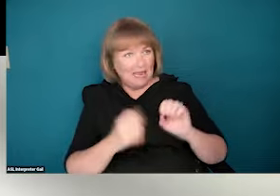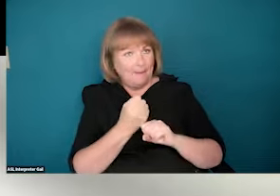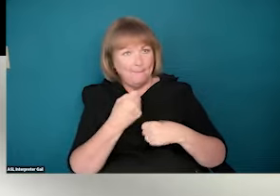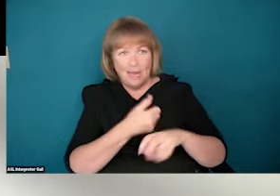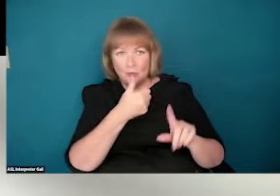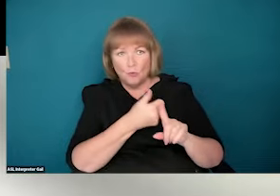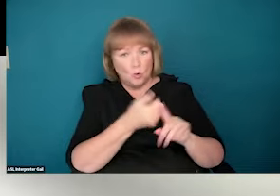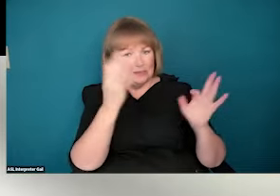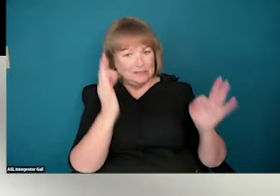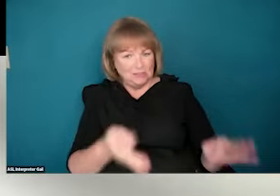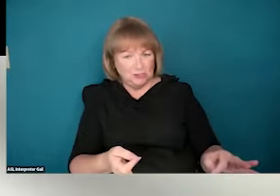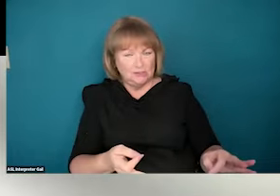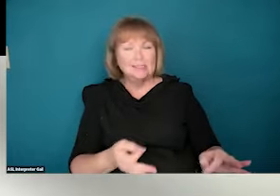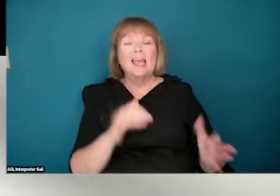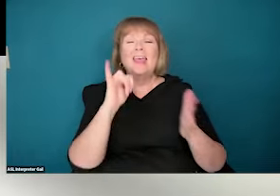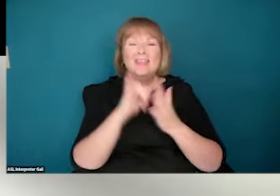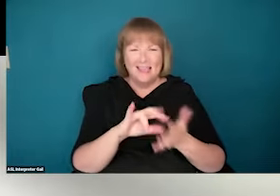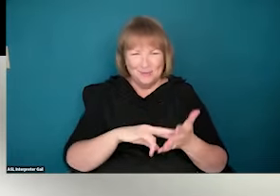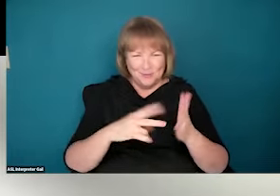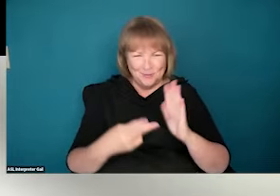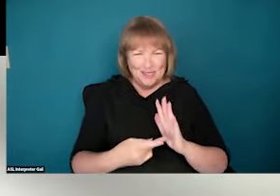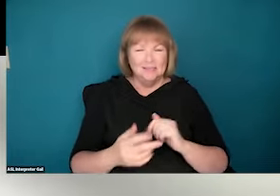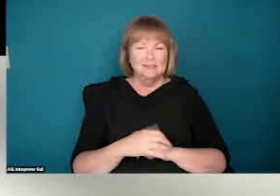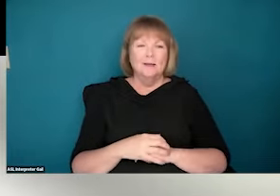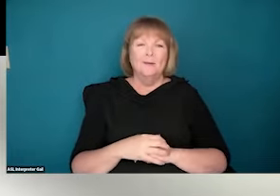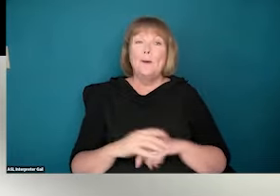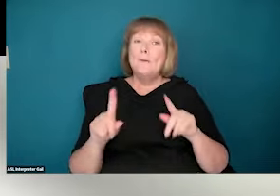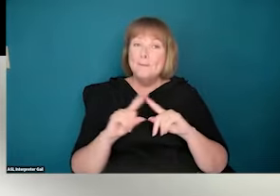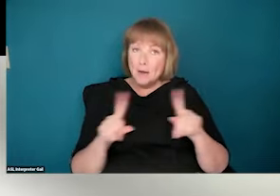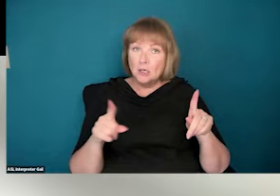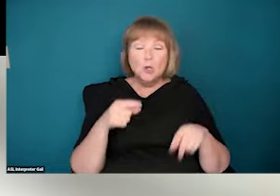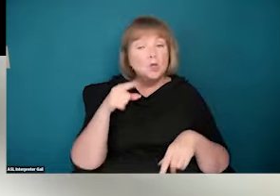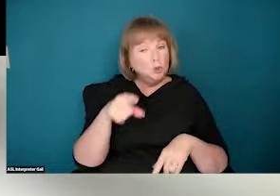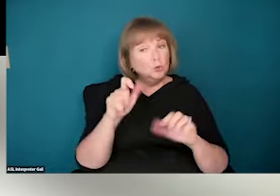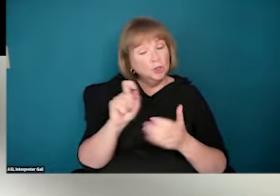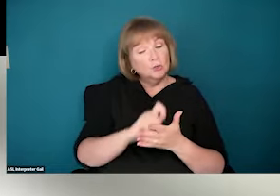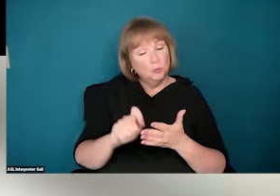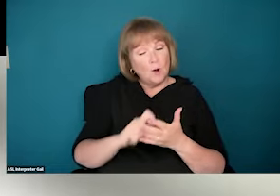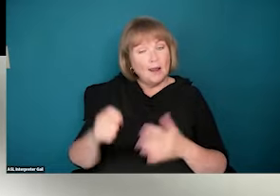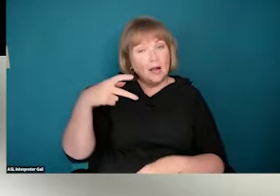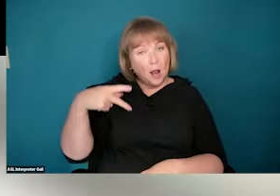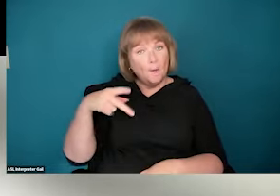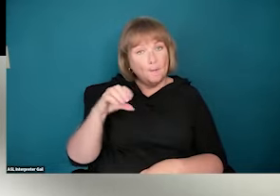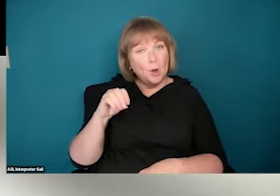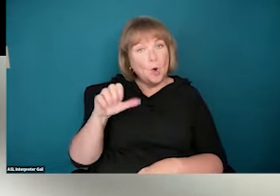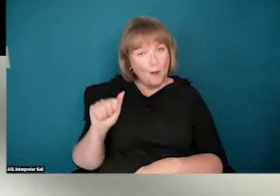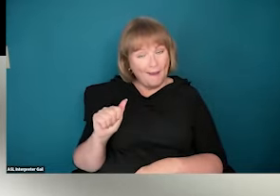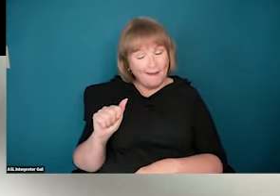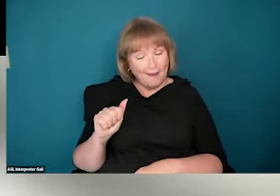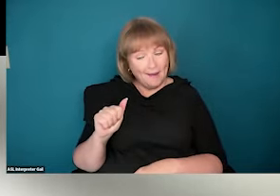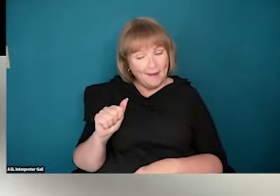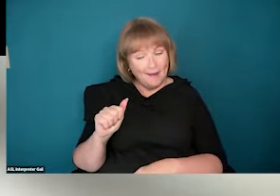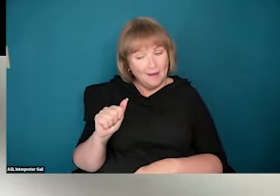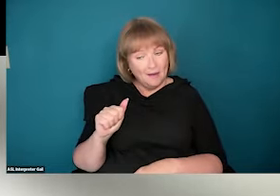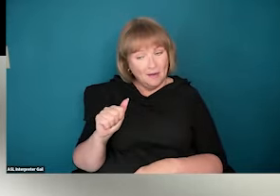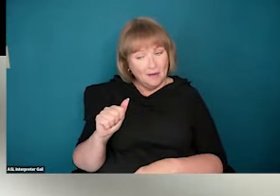individuos que han determinado ya, doctor y enfermera de práctica avanzada, doctor o PA, que han determinado que ese